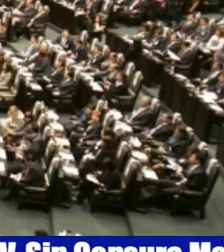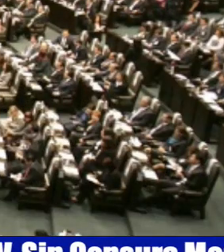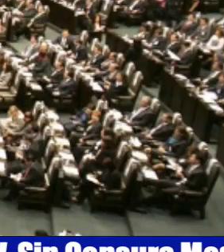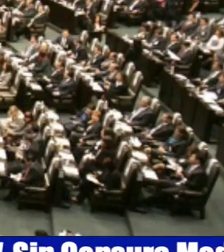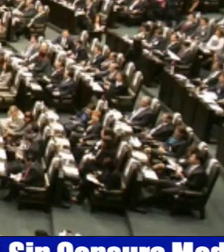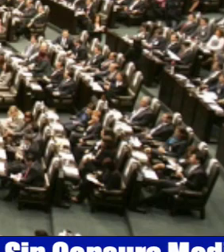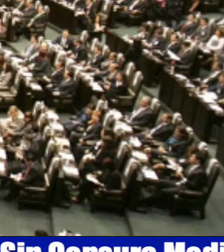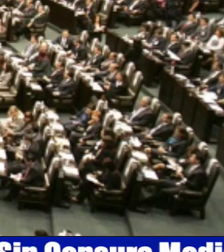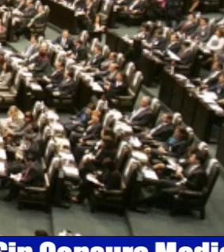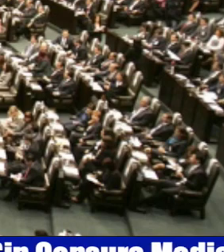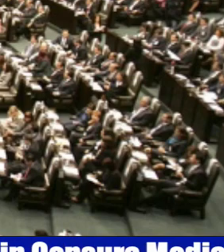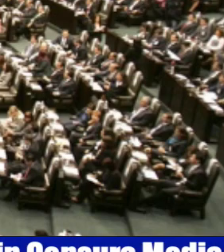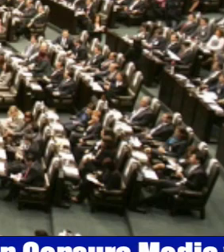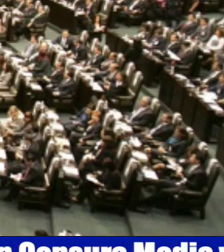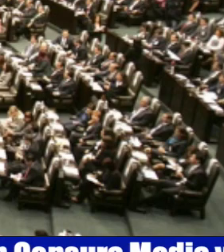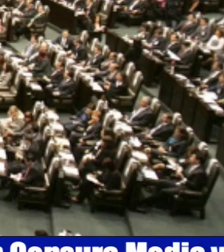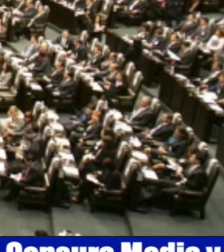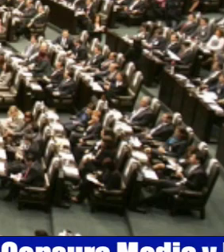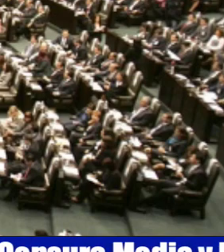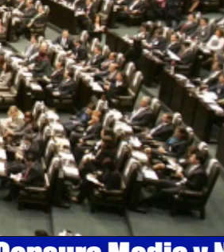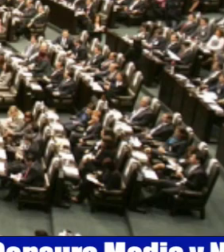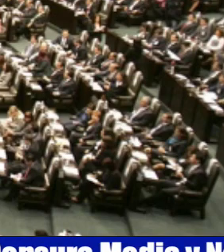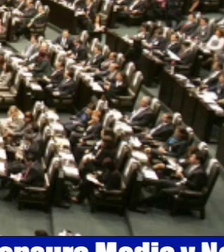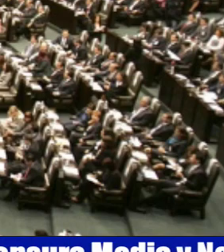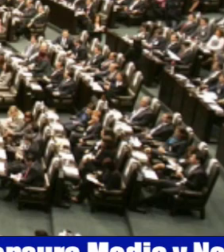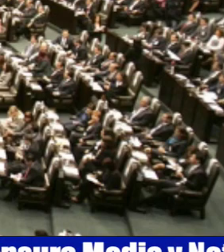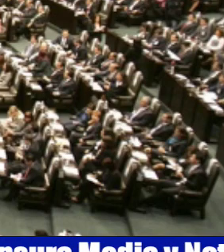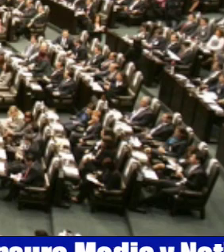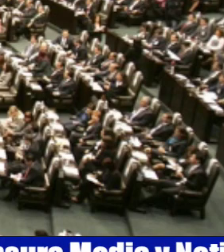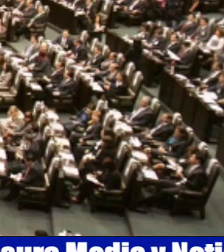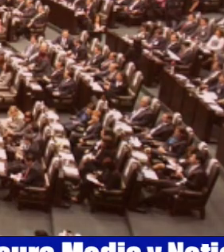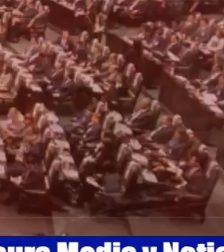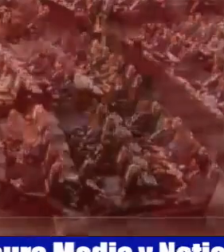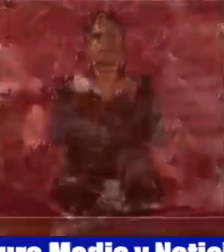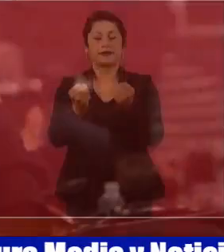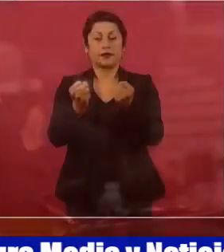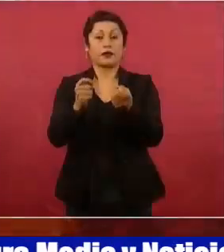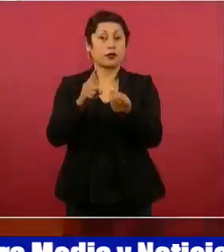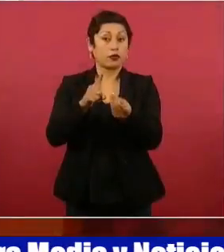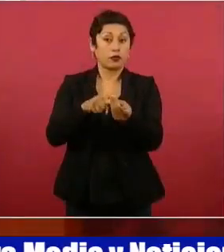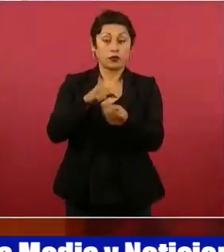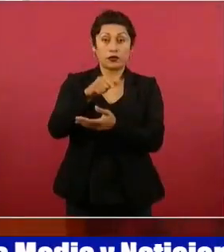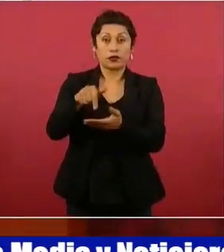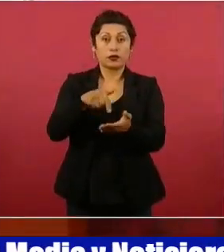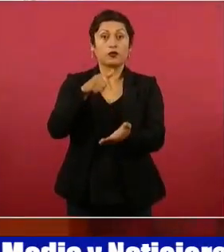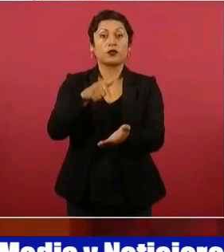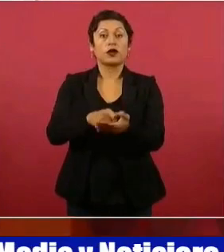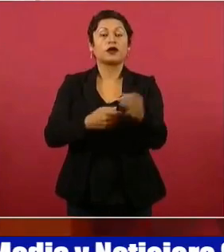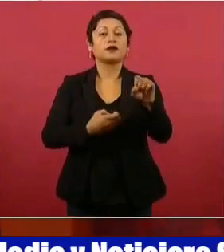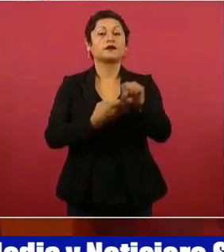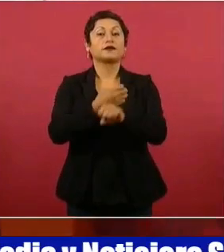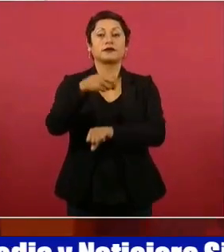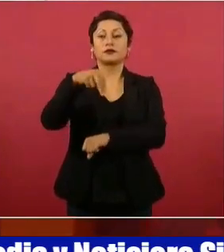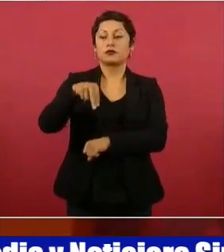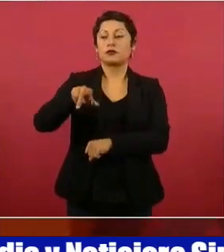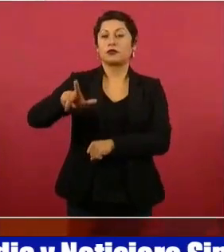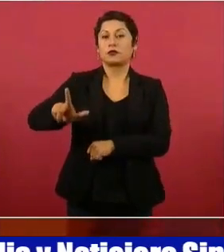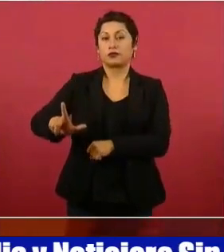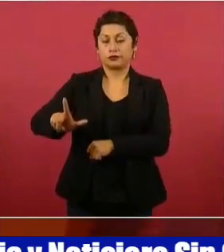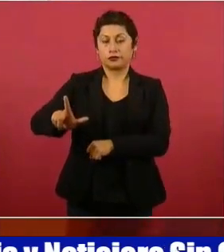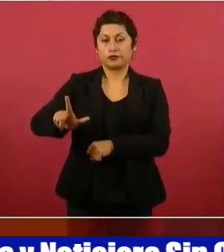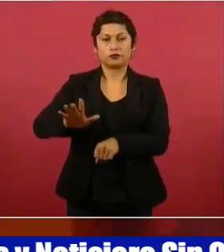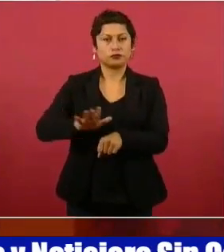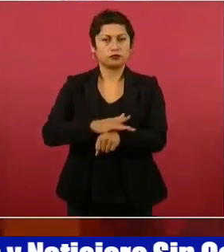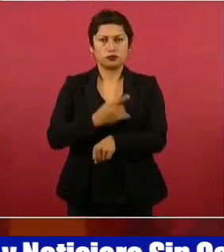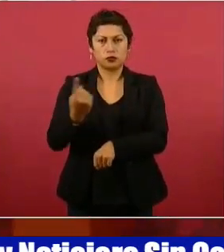donde intelectuales y expertos avalaban las decisiones de la administración y justificaban sus fallas. El peso del